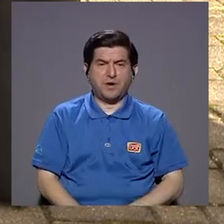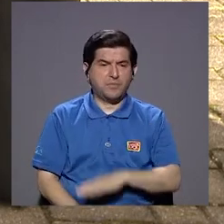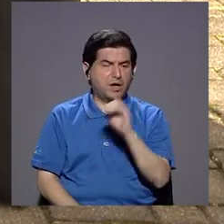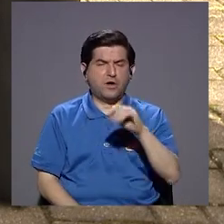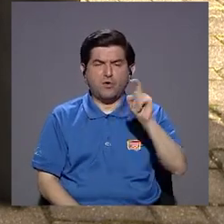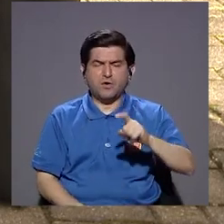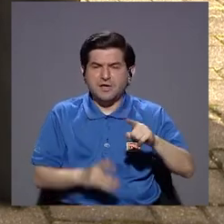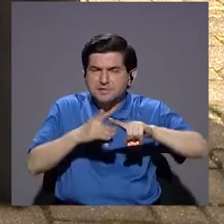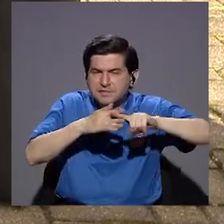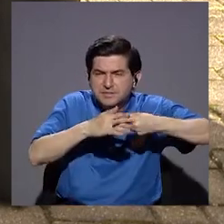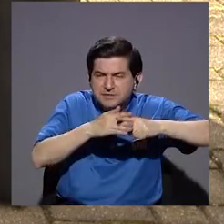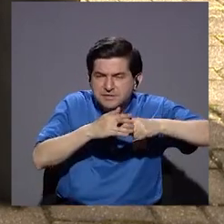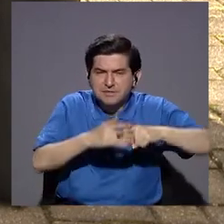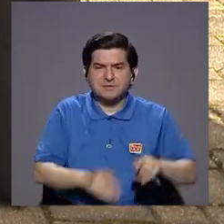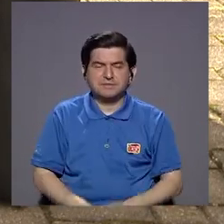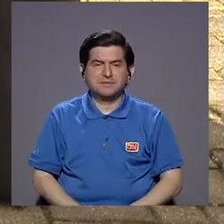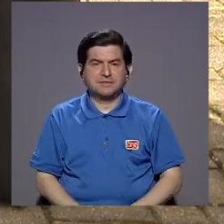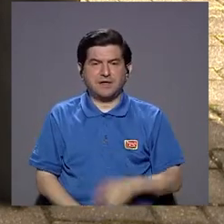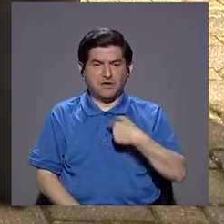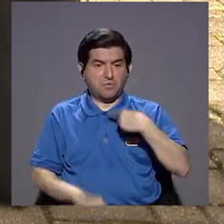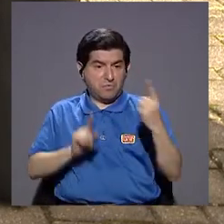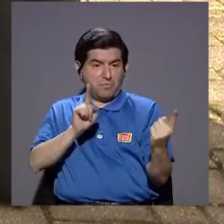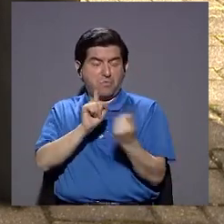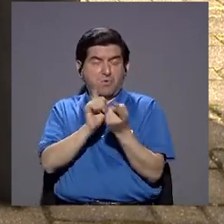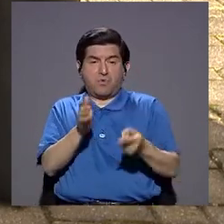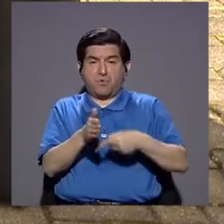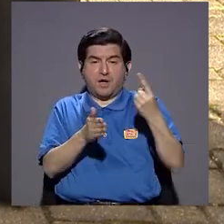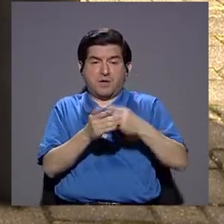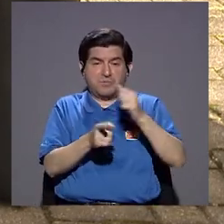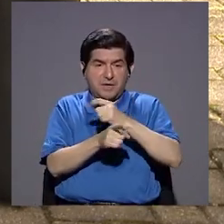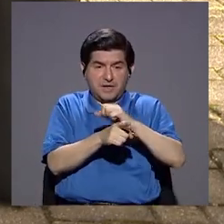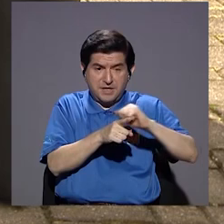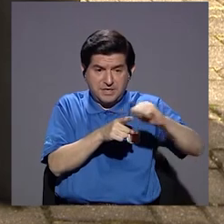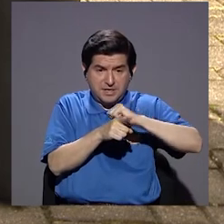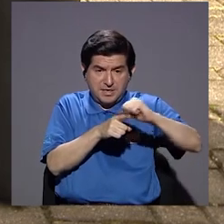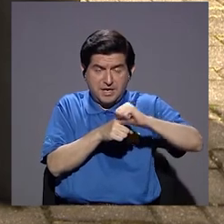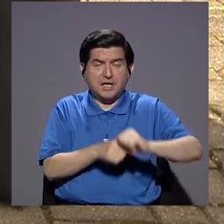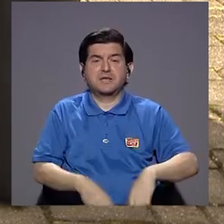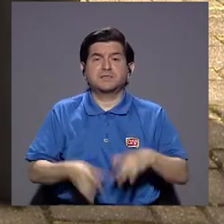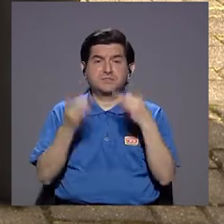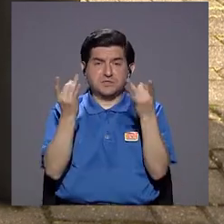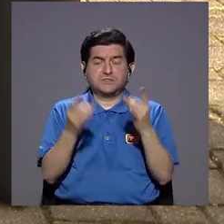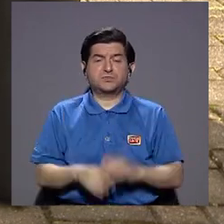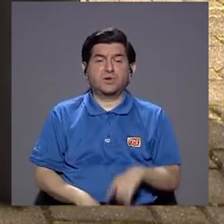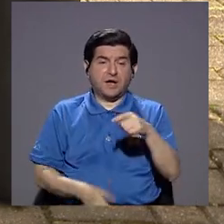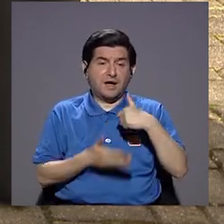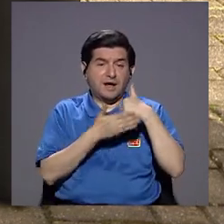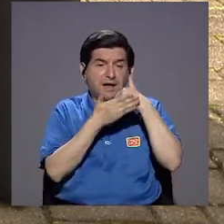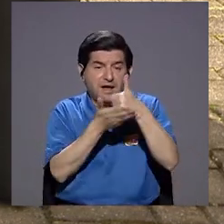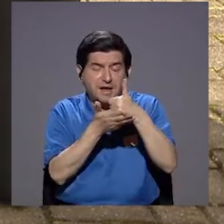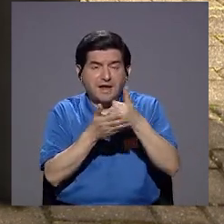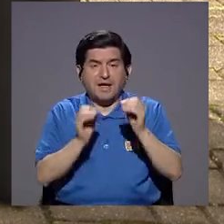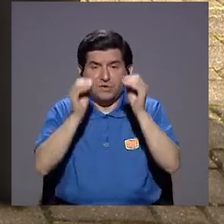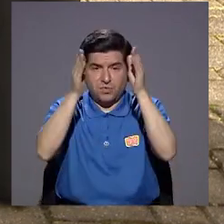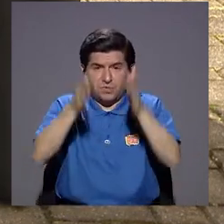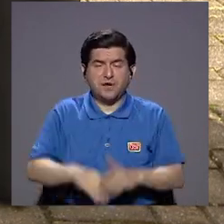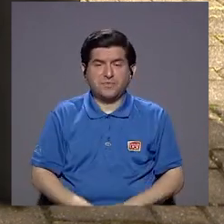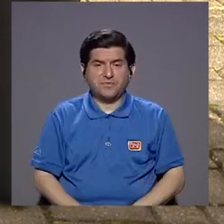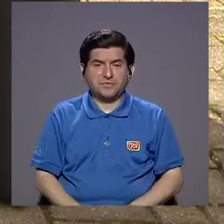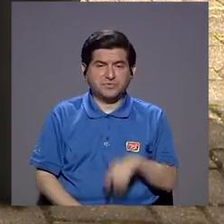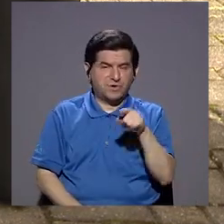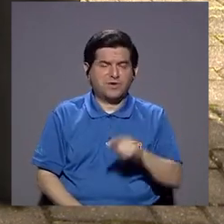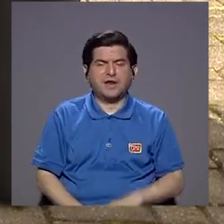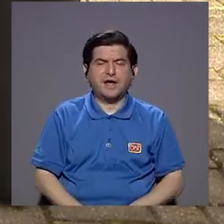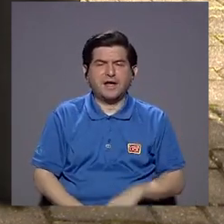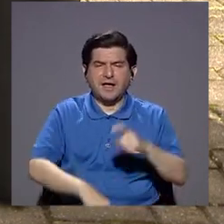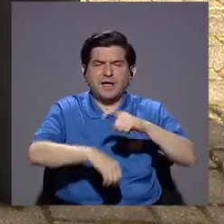si hay que alinear algo. Se va a topar a uno a veces en las prácticas de yoga que te alinea, o sea, que el maestro el profesor